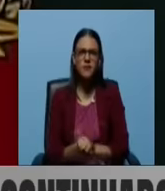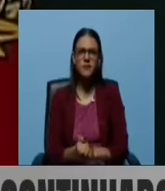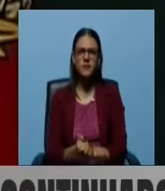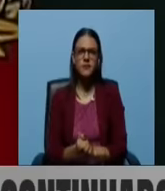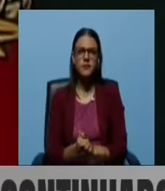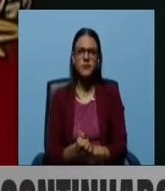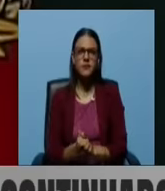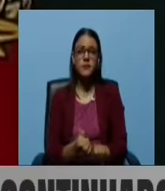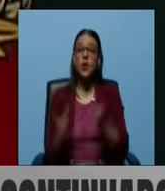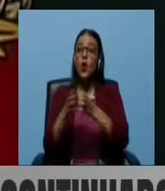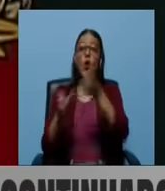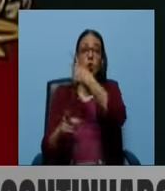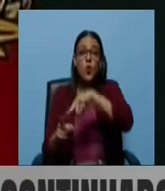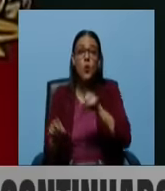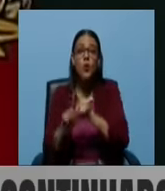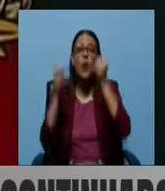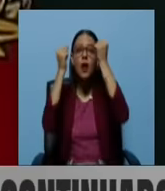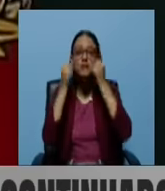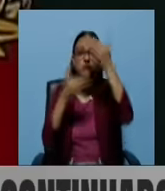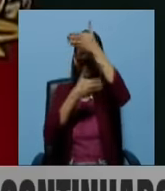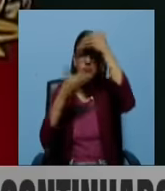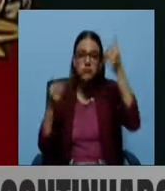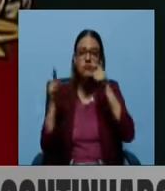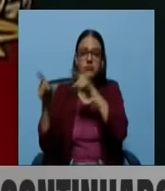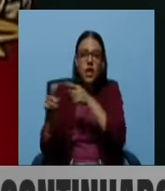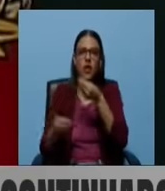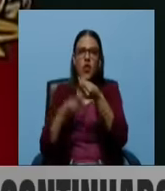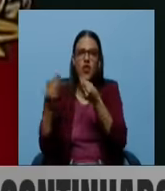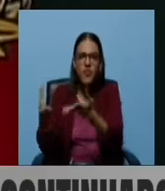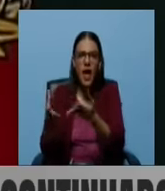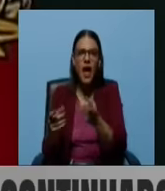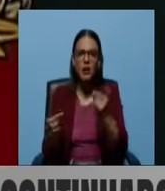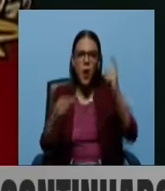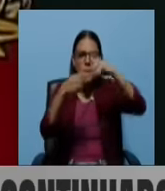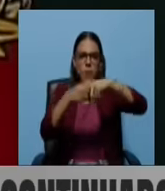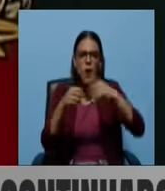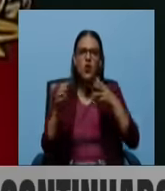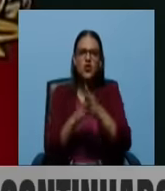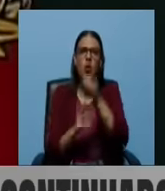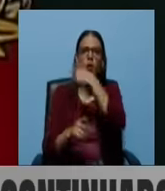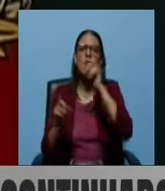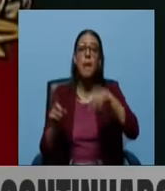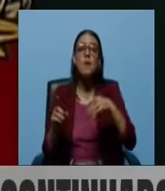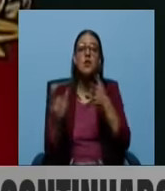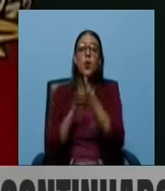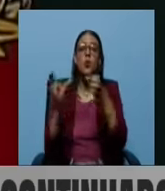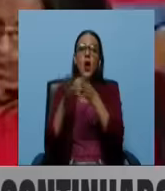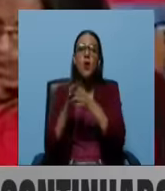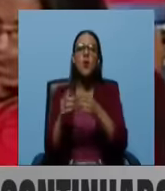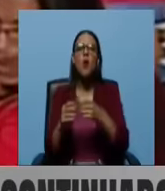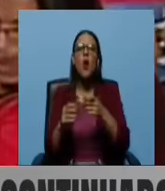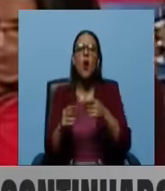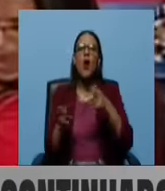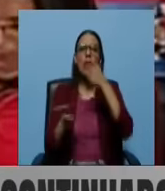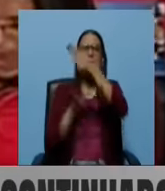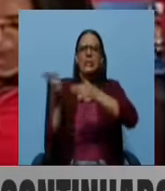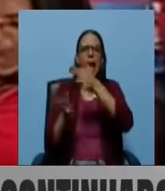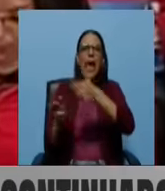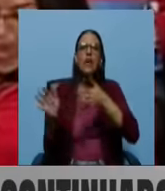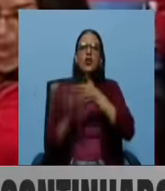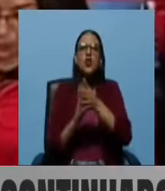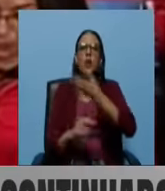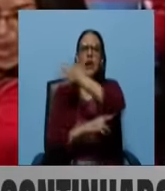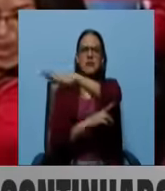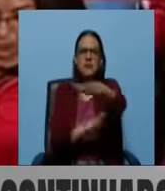de delincuentes, vinculado al tren, a lo que llaman el tren del Llano, al tren de Aragua,